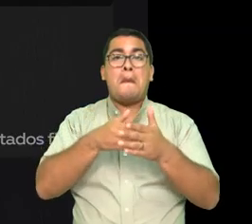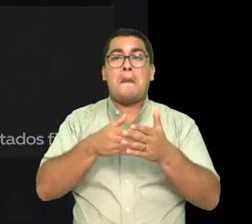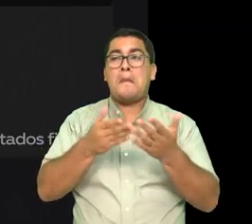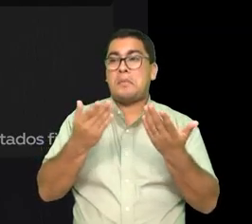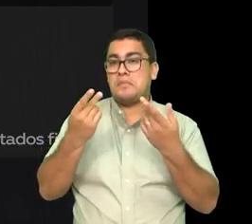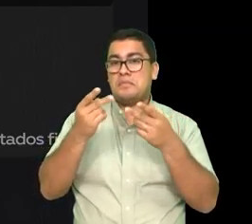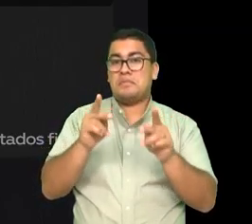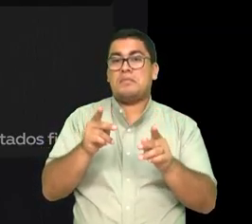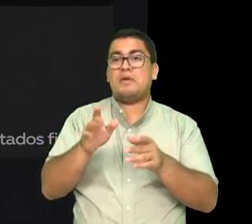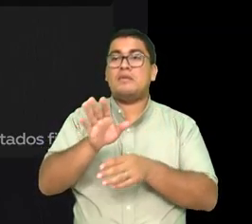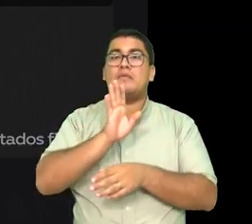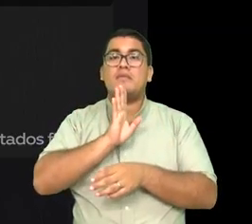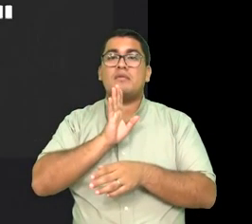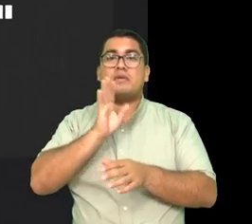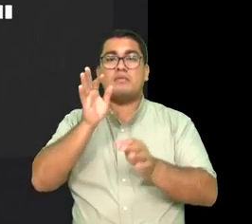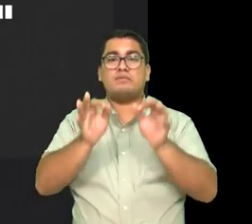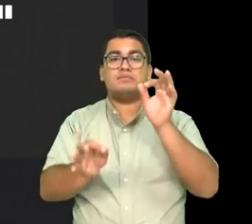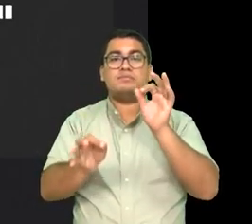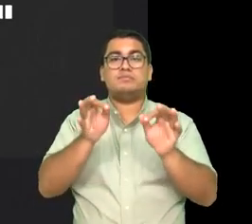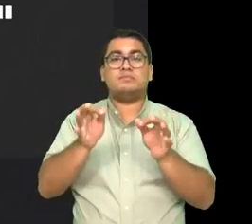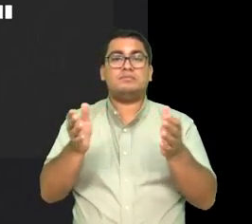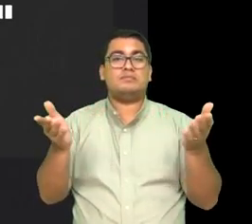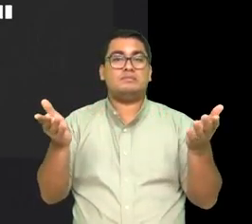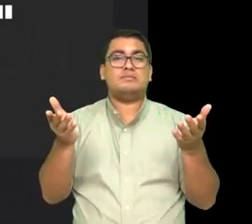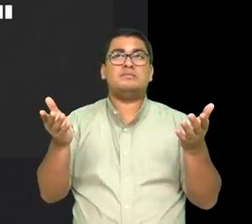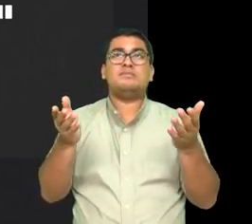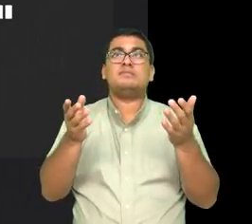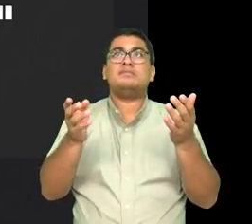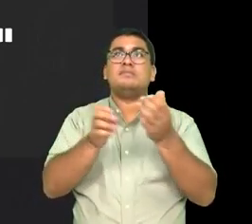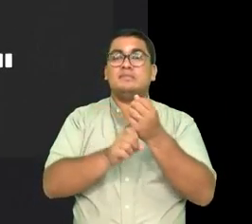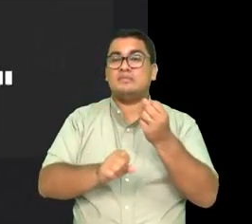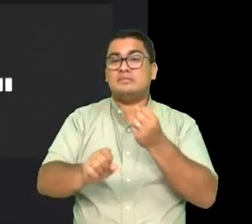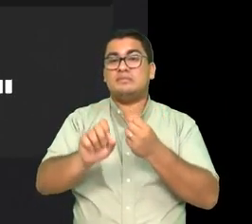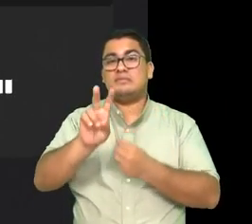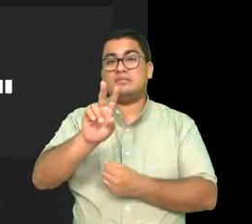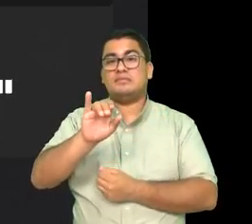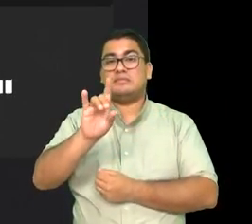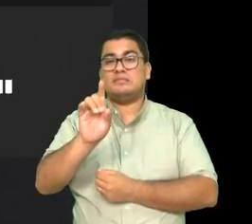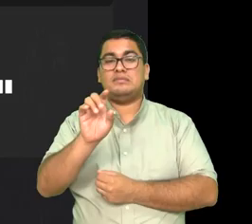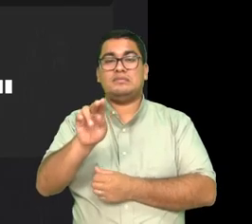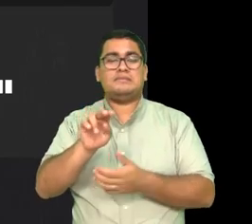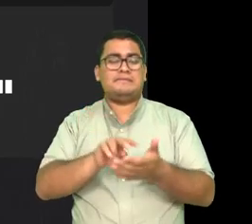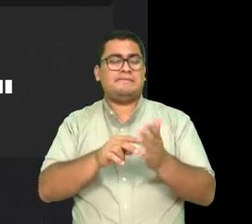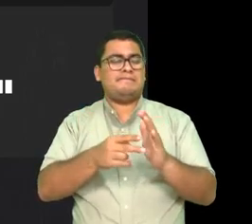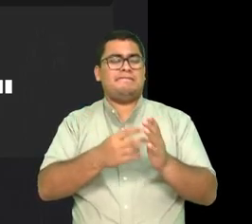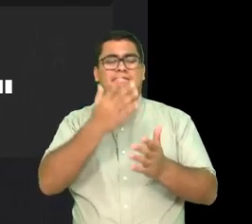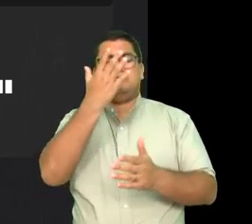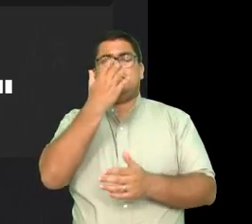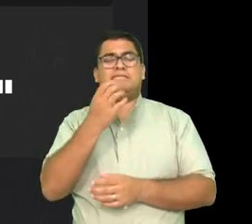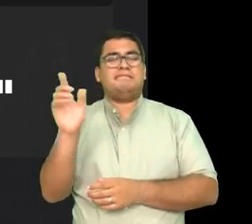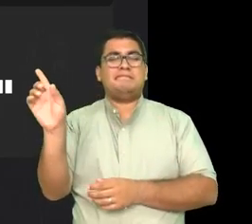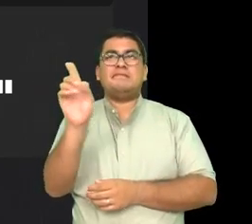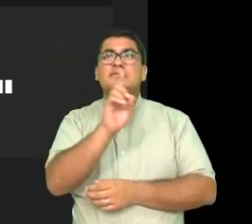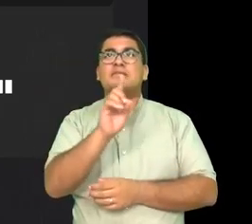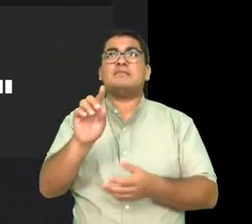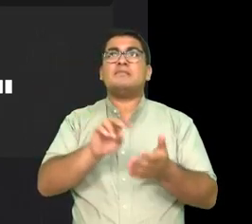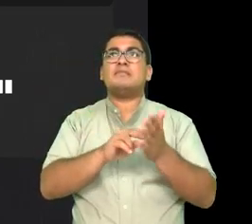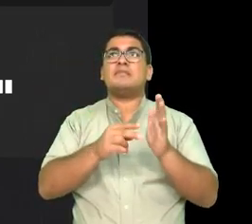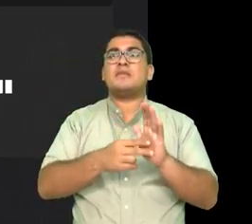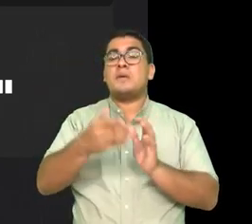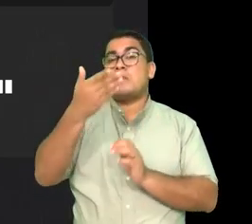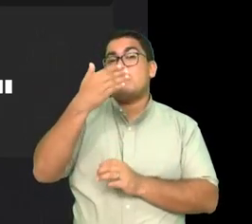para dirigirse a la Corte Suprema. La campaña de Biden tachó de indignante, sin precedentes e incorrecta